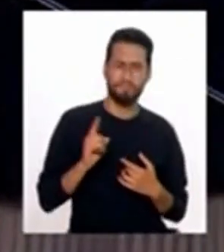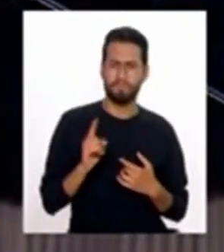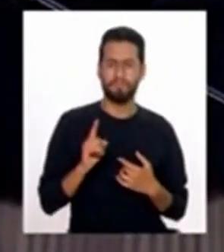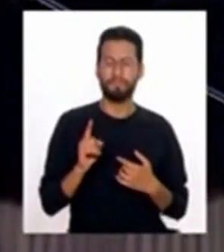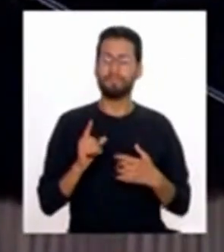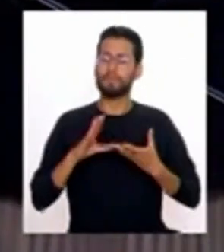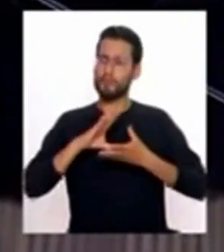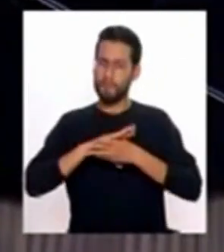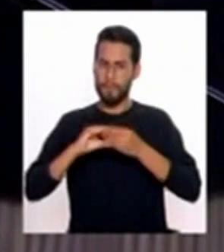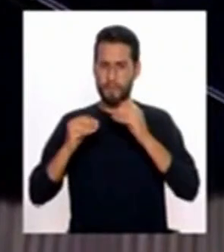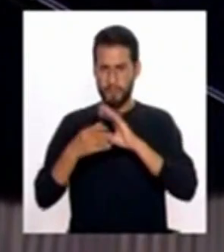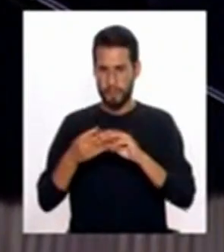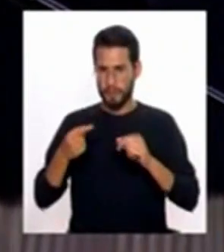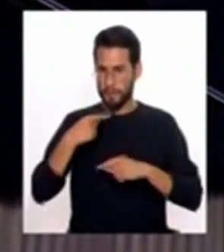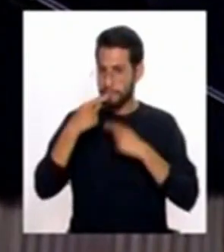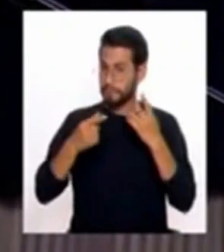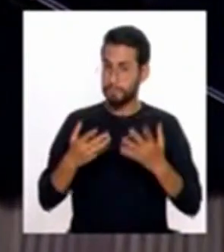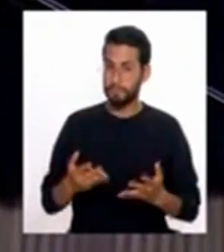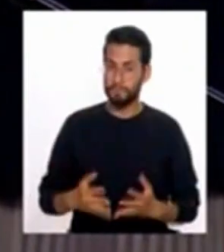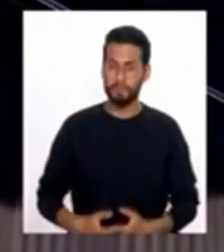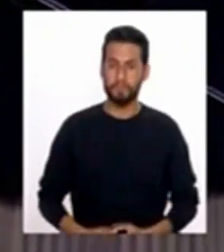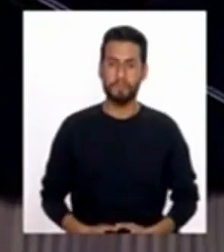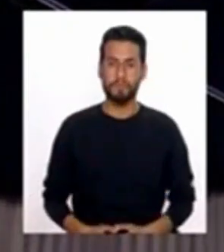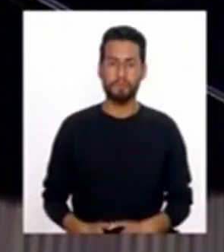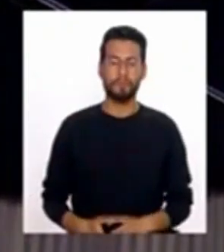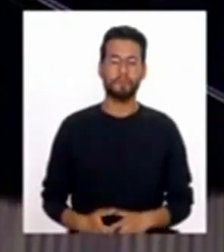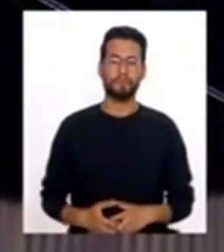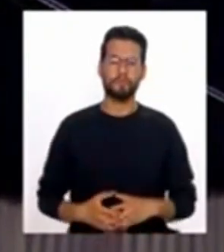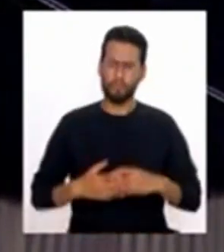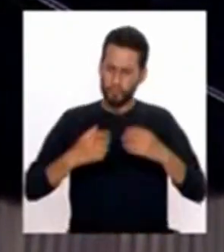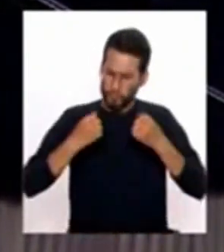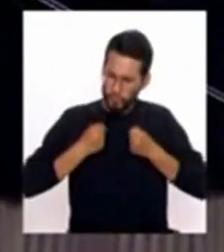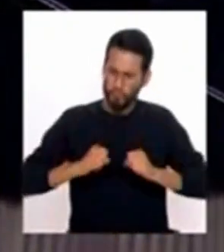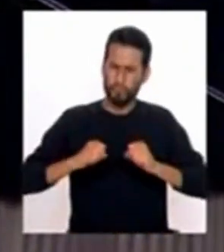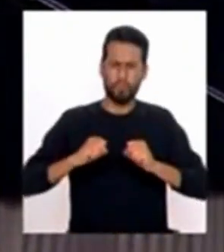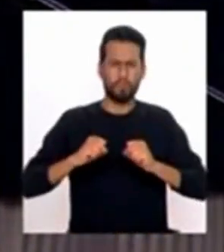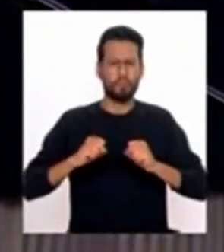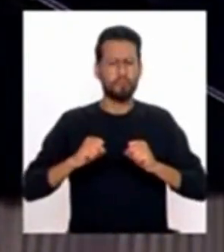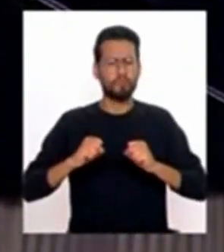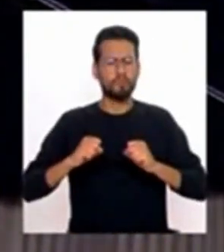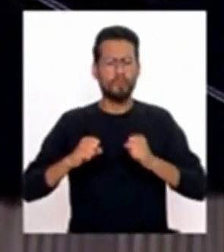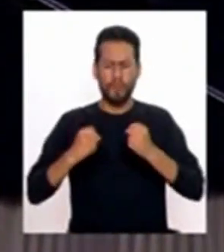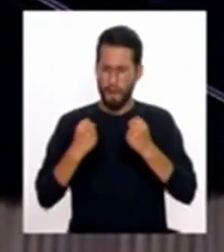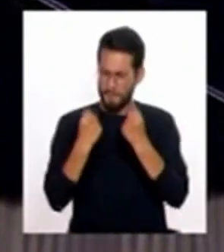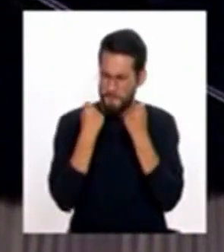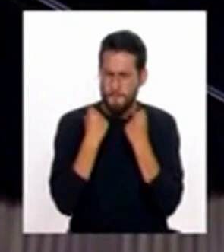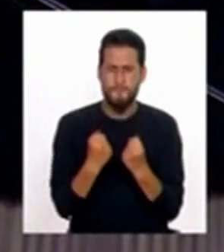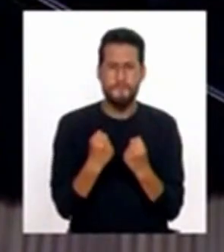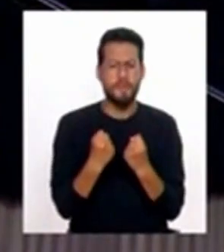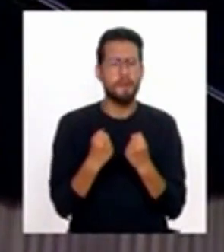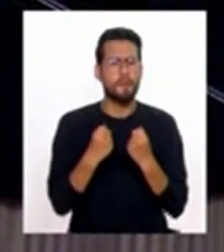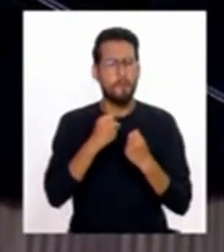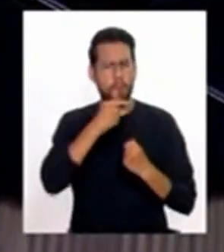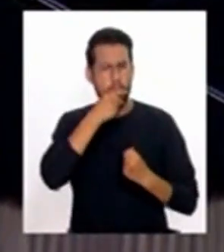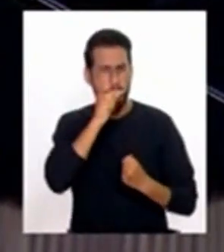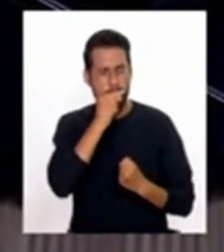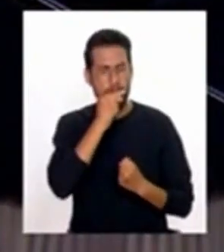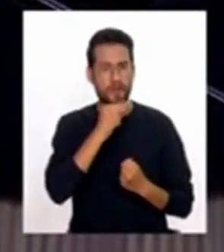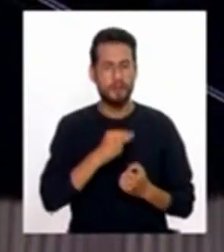Historias que nos dicen, ten ese coraje, esa fortaleza de